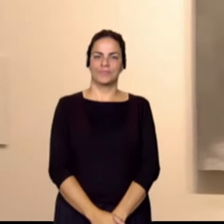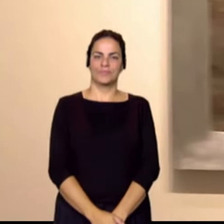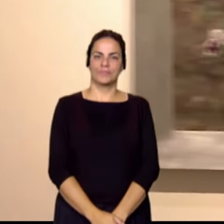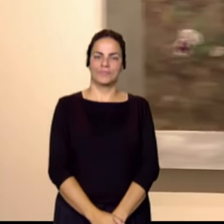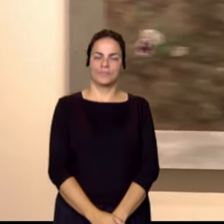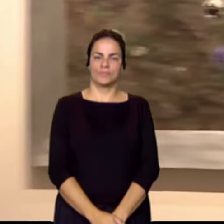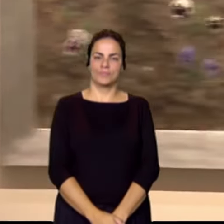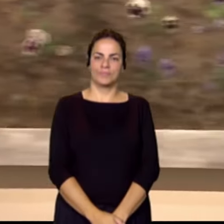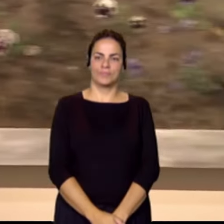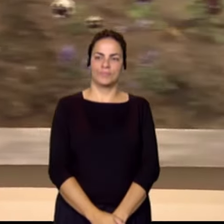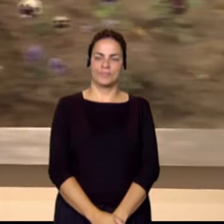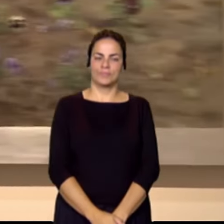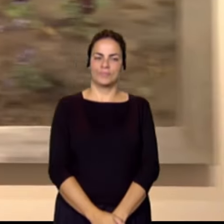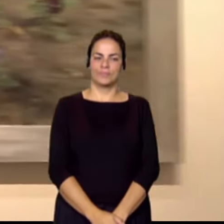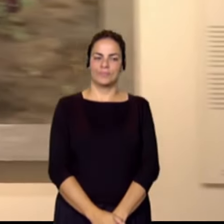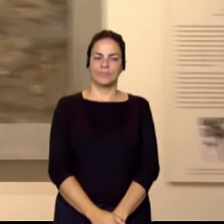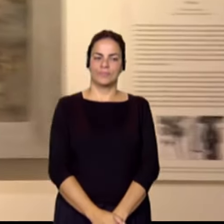ha